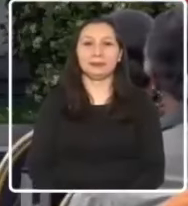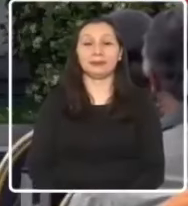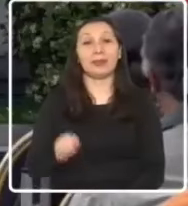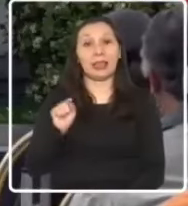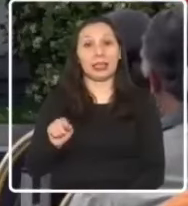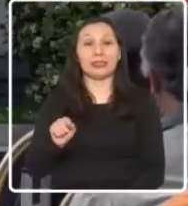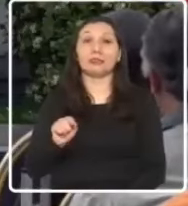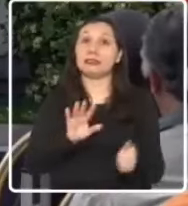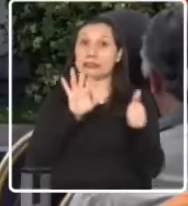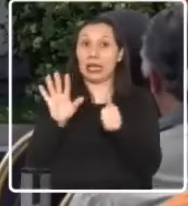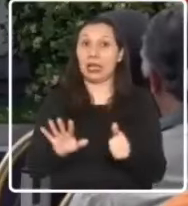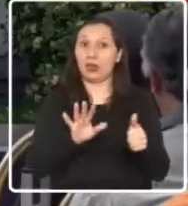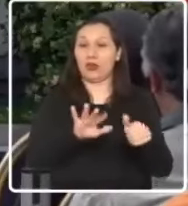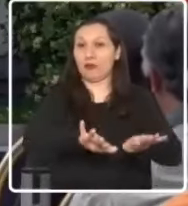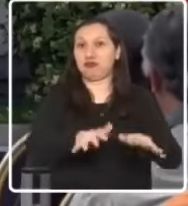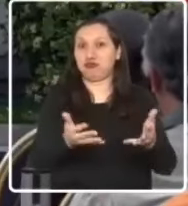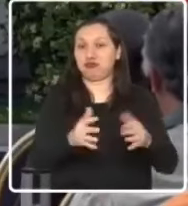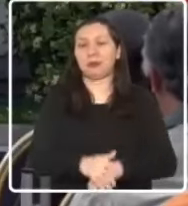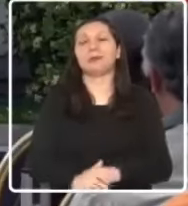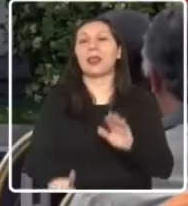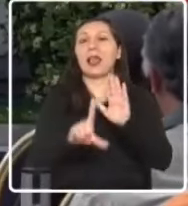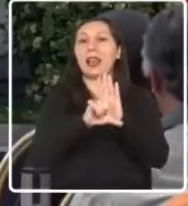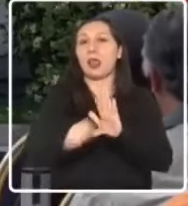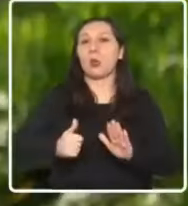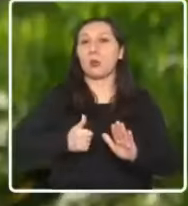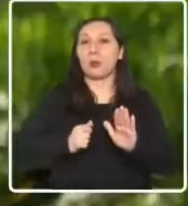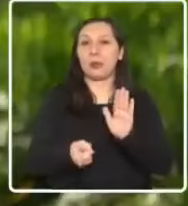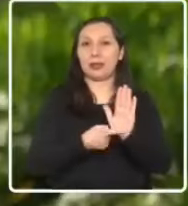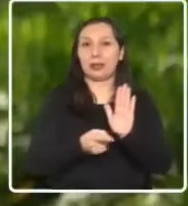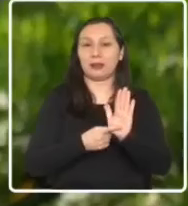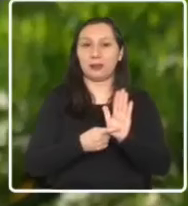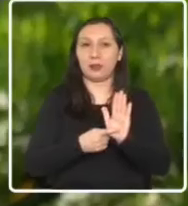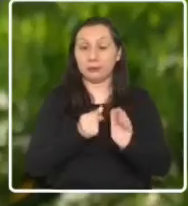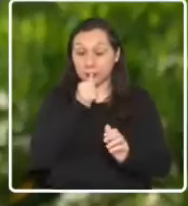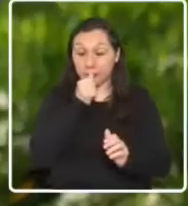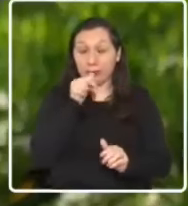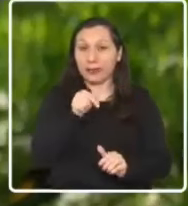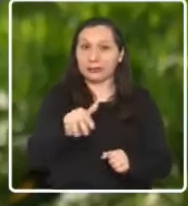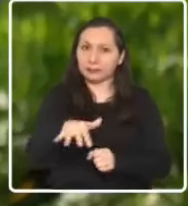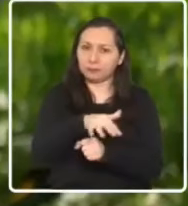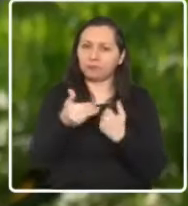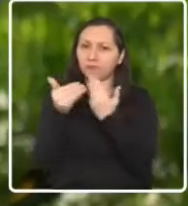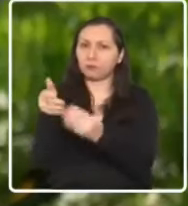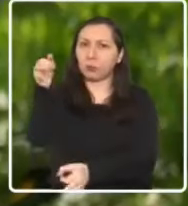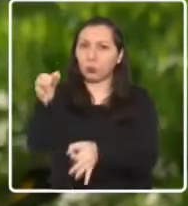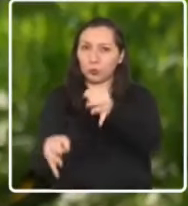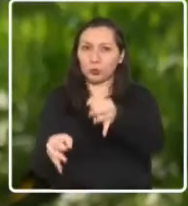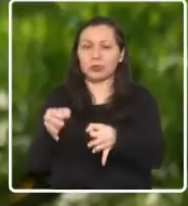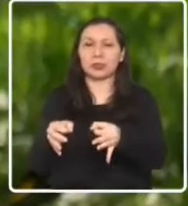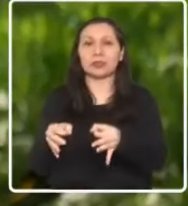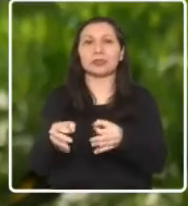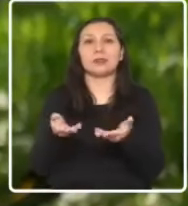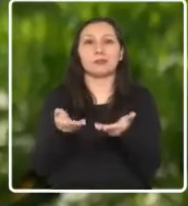Esas son como 6 horas, ¿sí? La ley de cumplimiento tributario es un acto de justicia